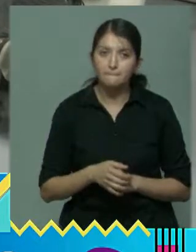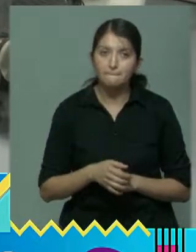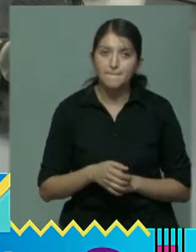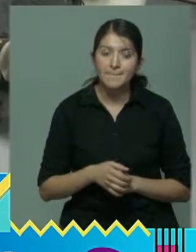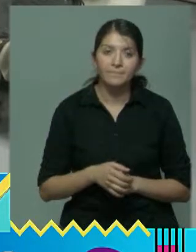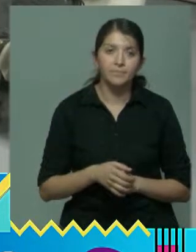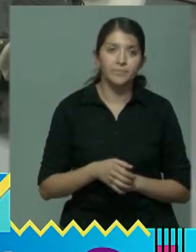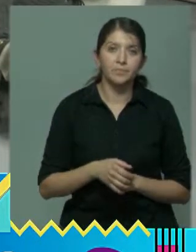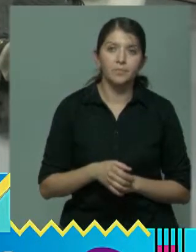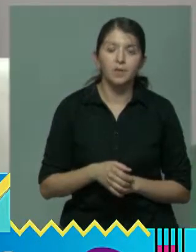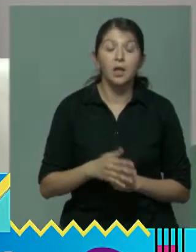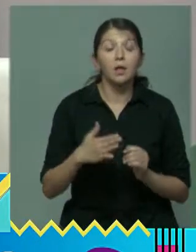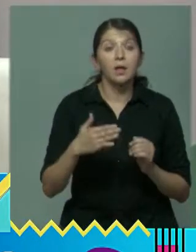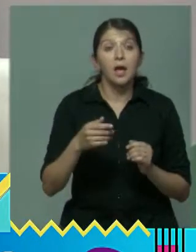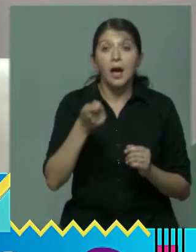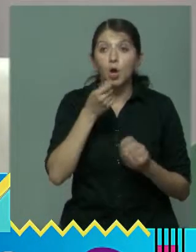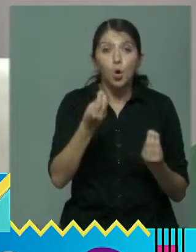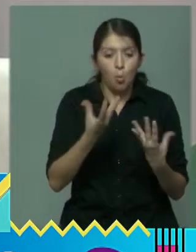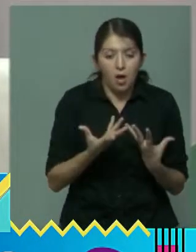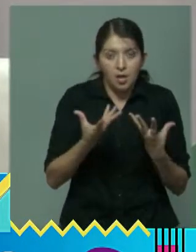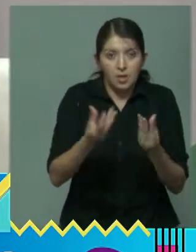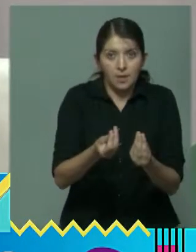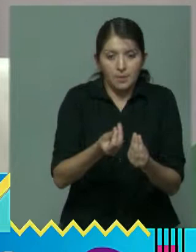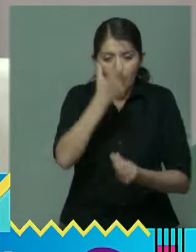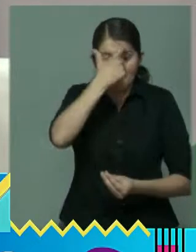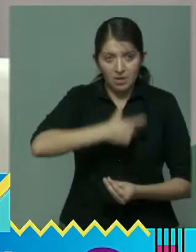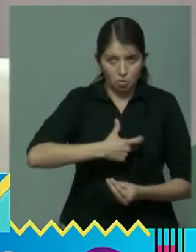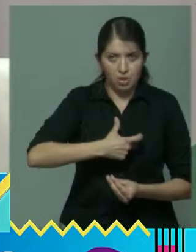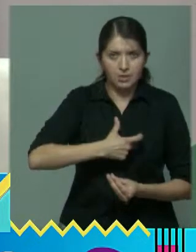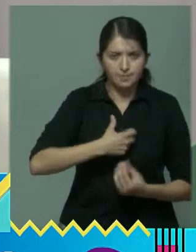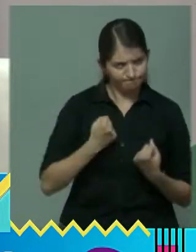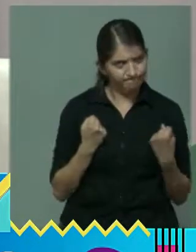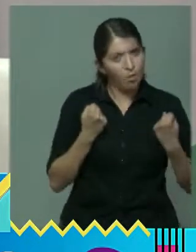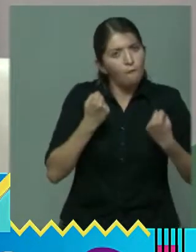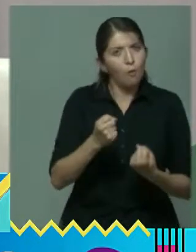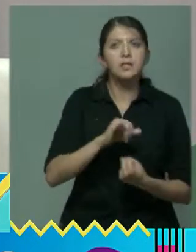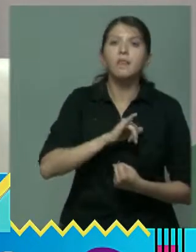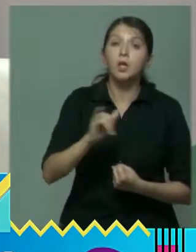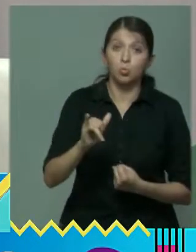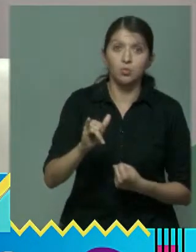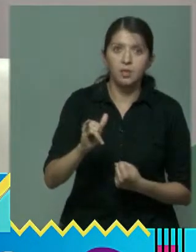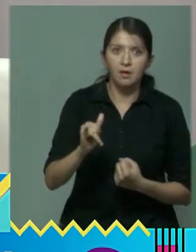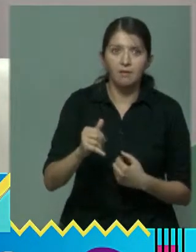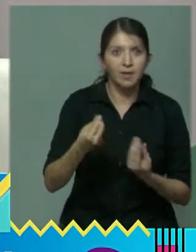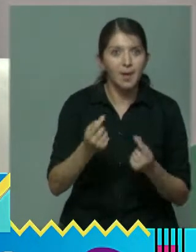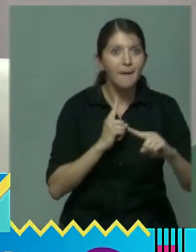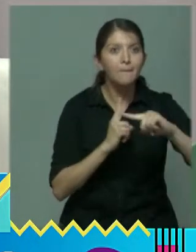abanico de situaciones positivas que se pueden llegar a dar cuando una persona se anima a denunciar. Justamente vos estás hablando de un hipotético lugar y muchas